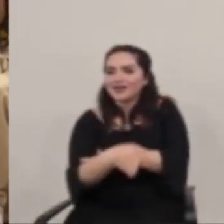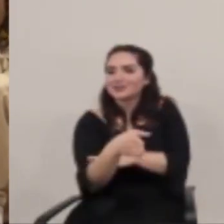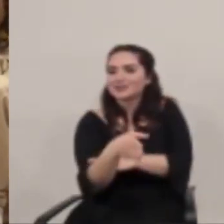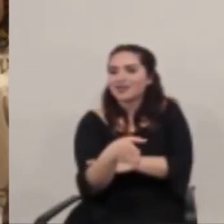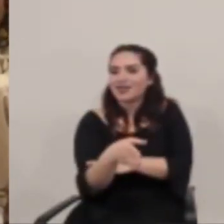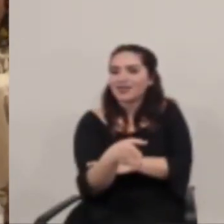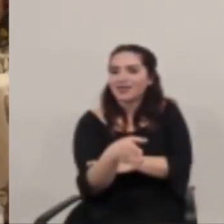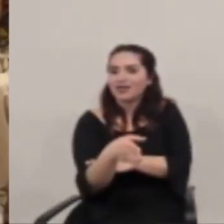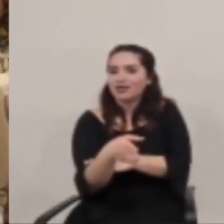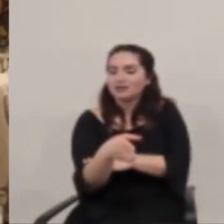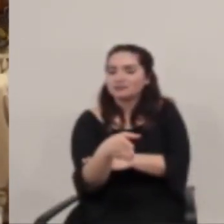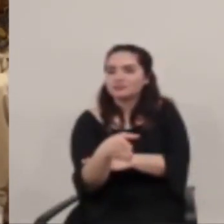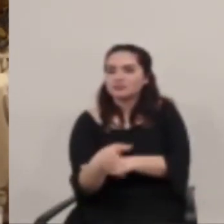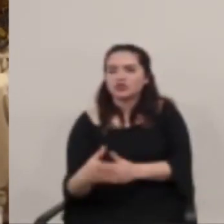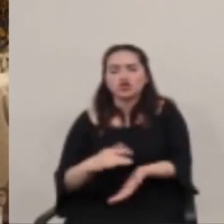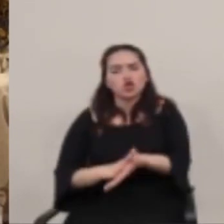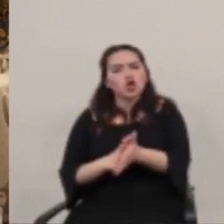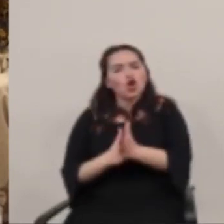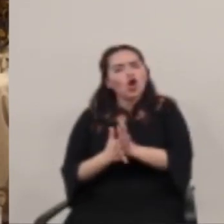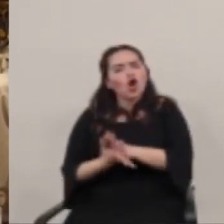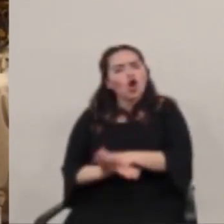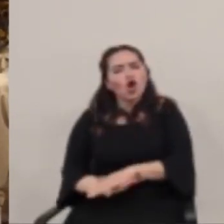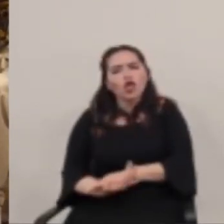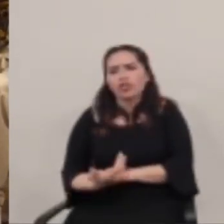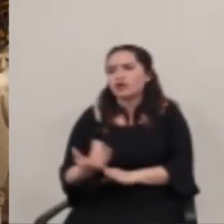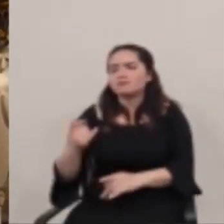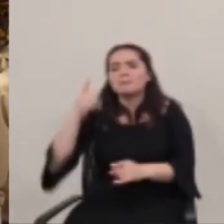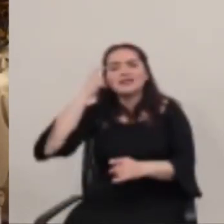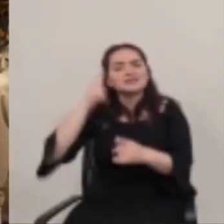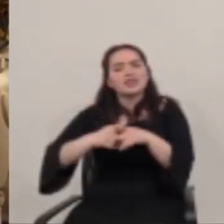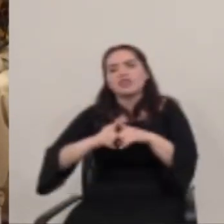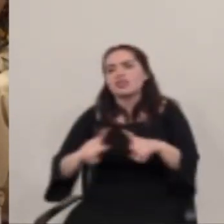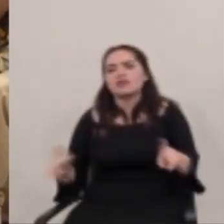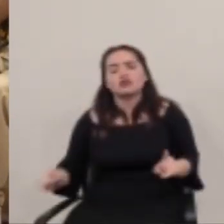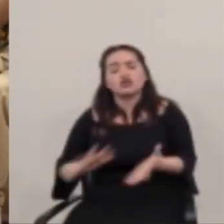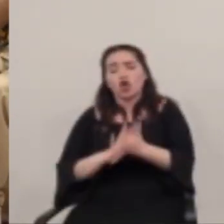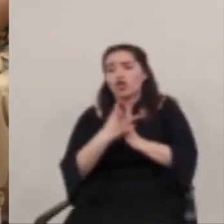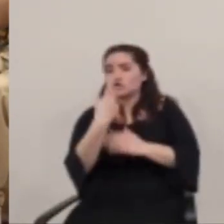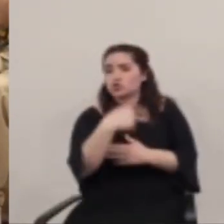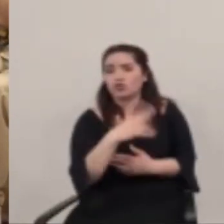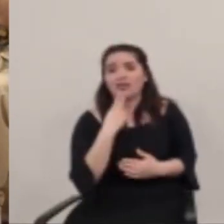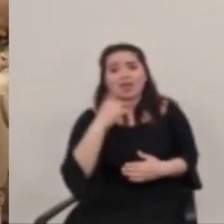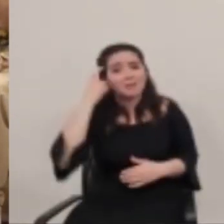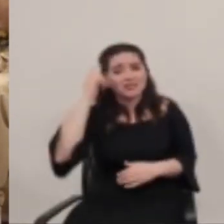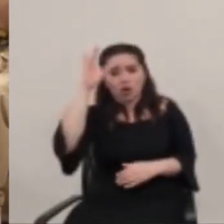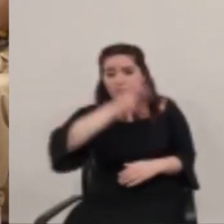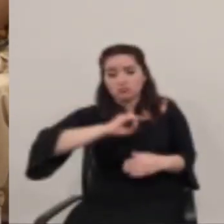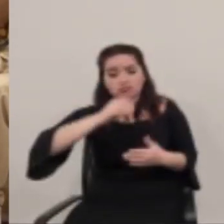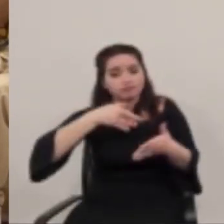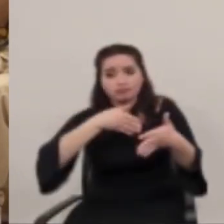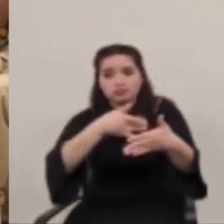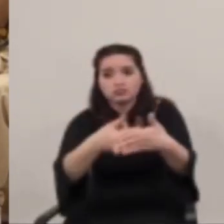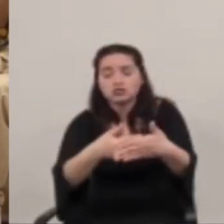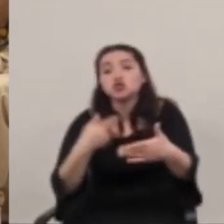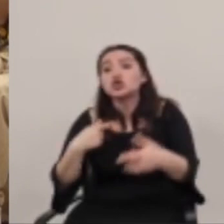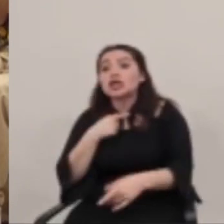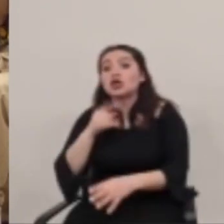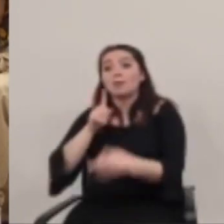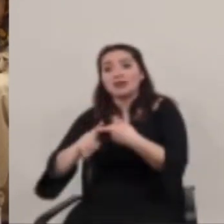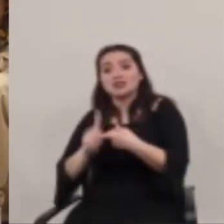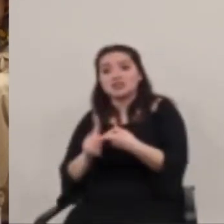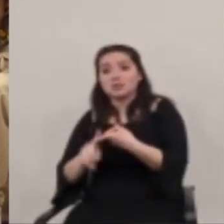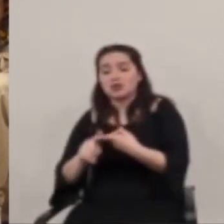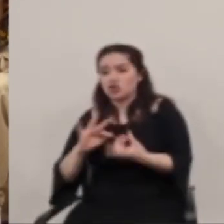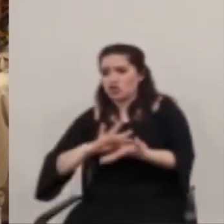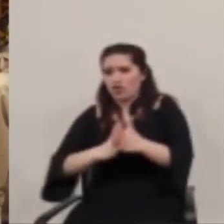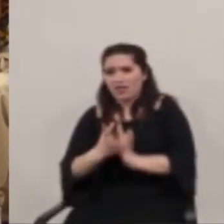se deconstruya toda la violencia en la cual ha vivido toda su vida y diga, perfecto, quiero participar políticamente acerca de algo que me ha violentado toda